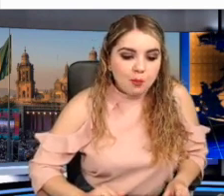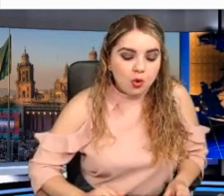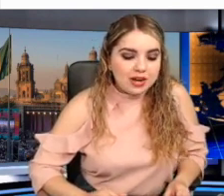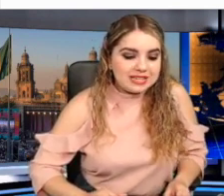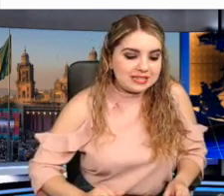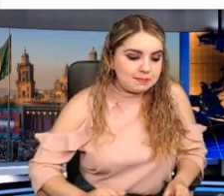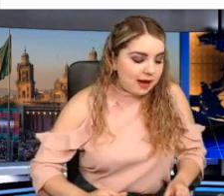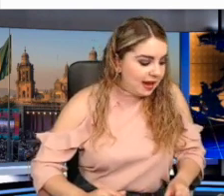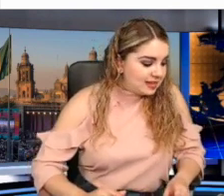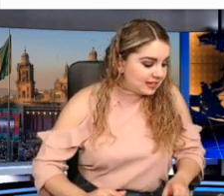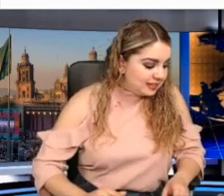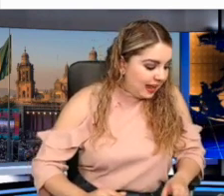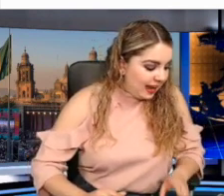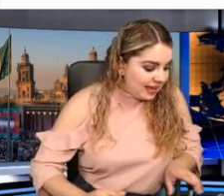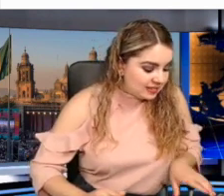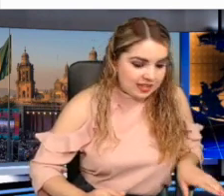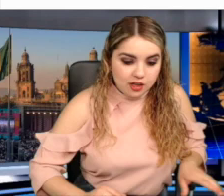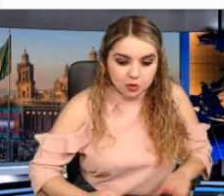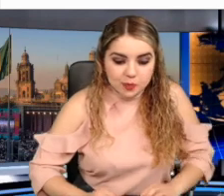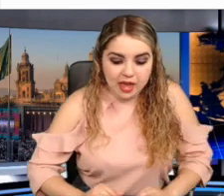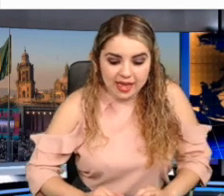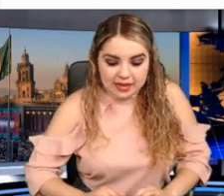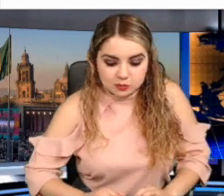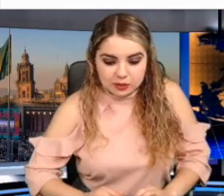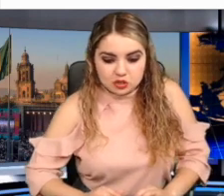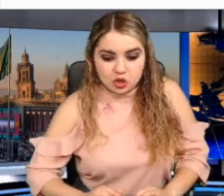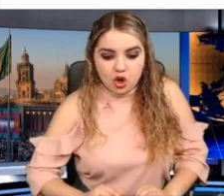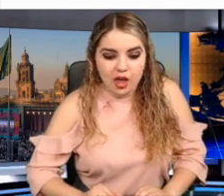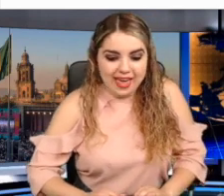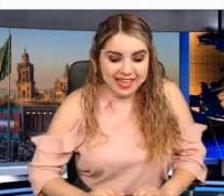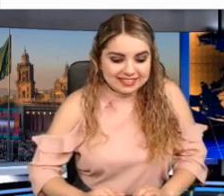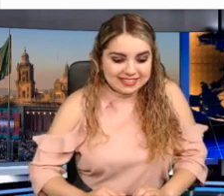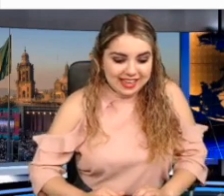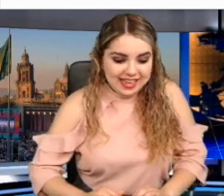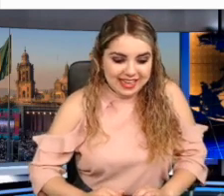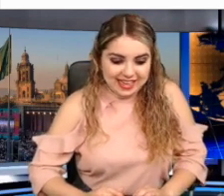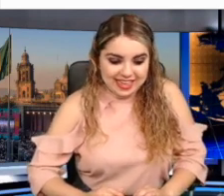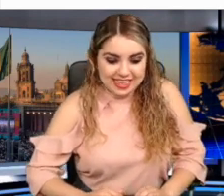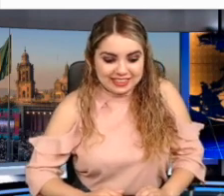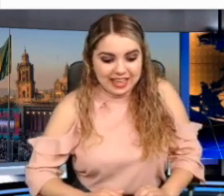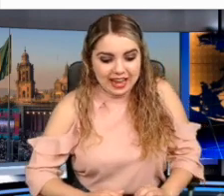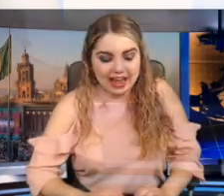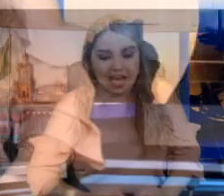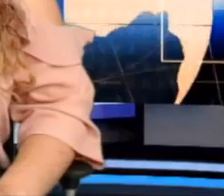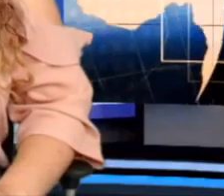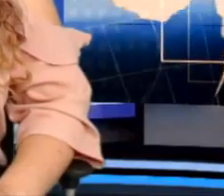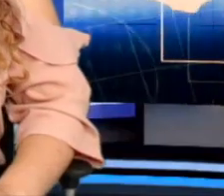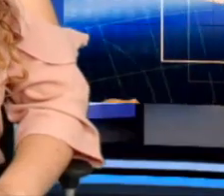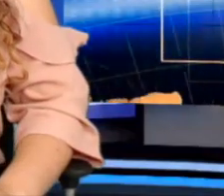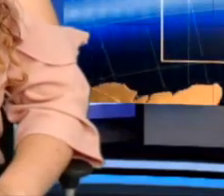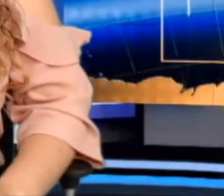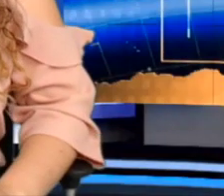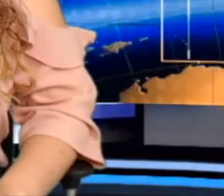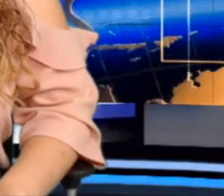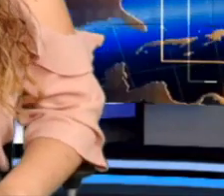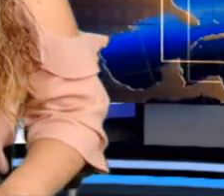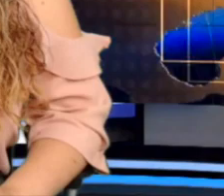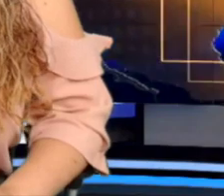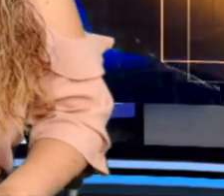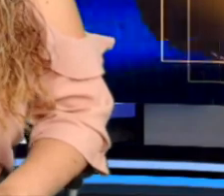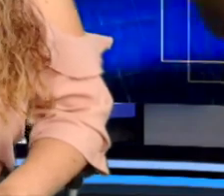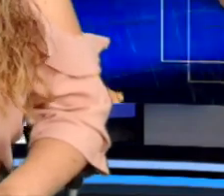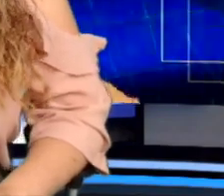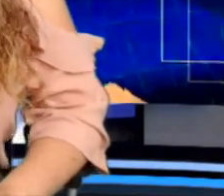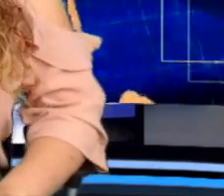presidentes municipales del estado, expresó este delegado de